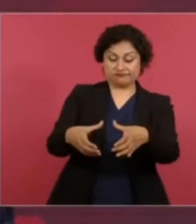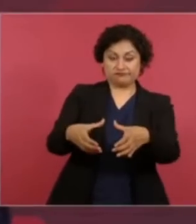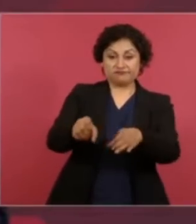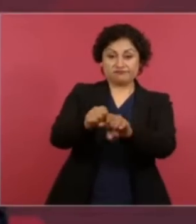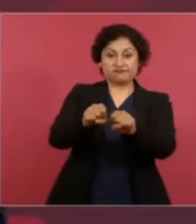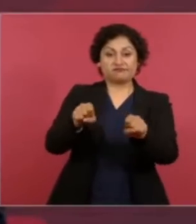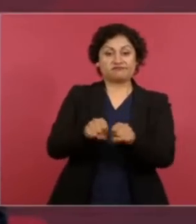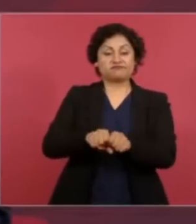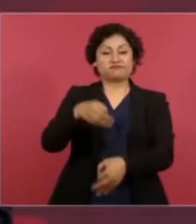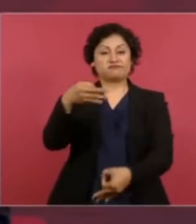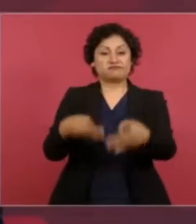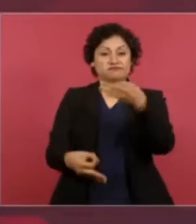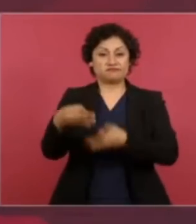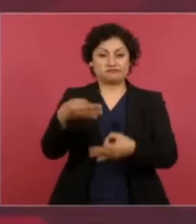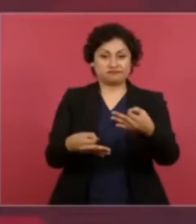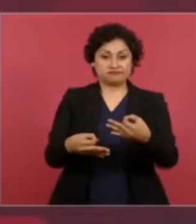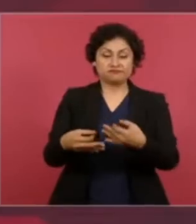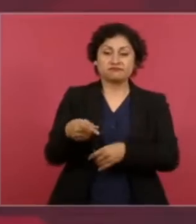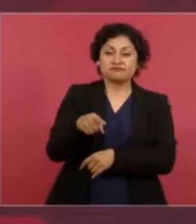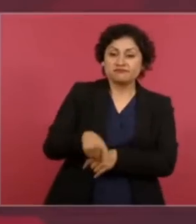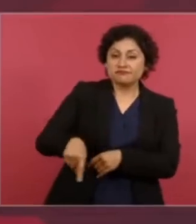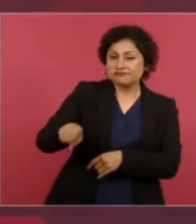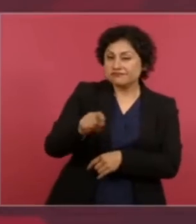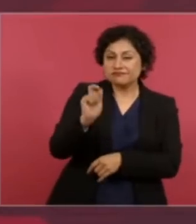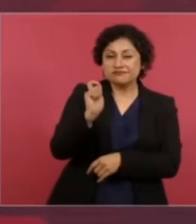tenga como propósito